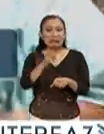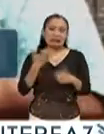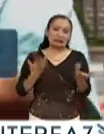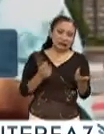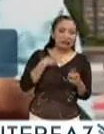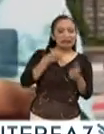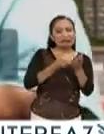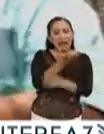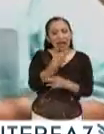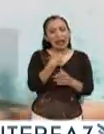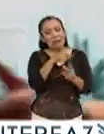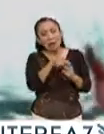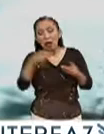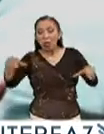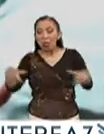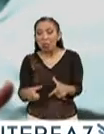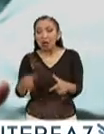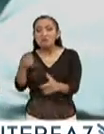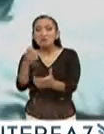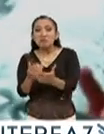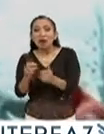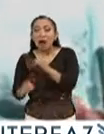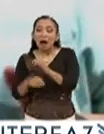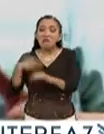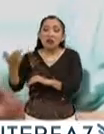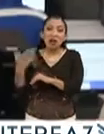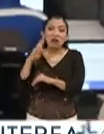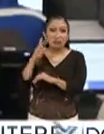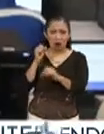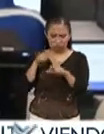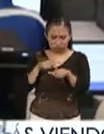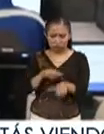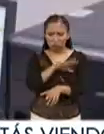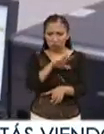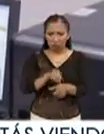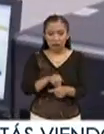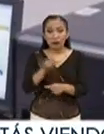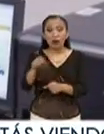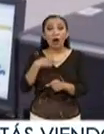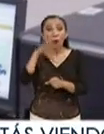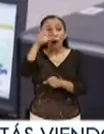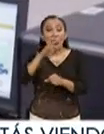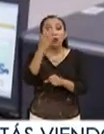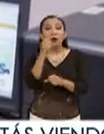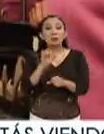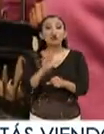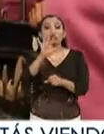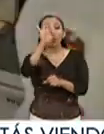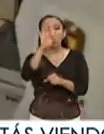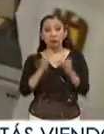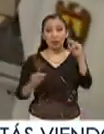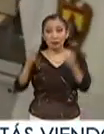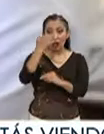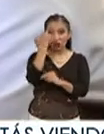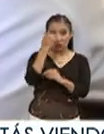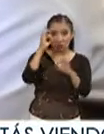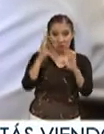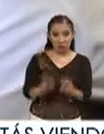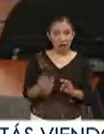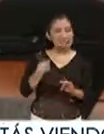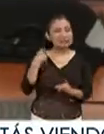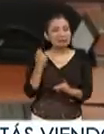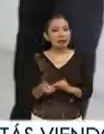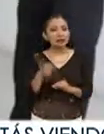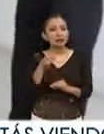sí, egresan tantos, pero hay un 20, un 40 que se queda afuera, para nada. Coahuila está arriba de un 9.5 de nivel de escolaridad.